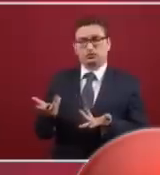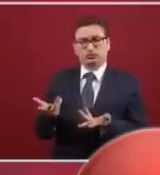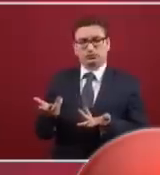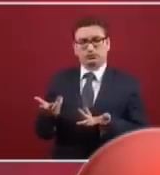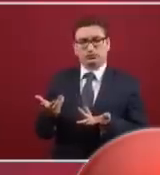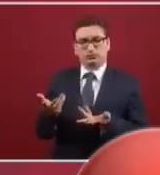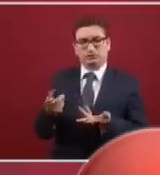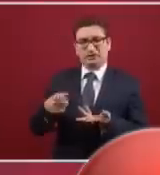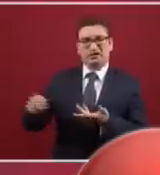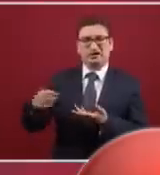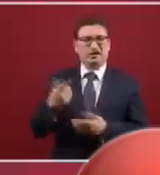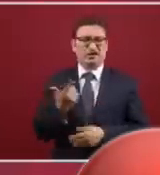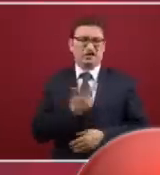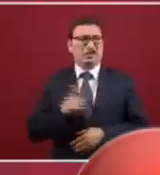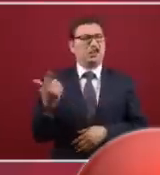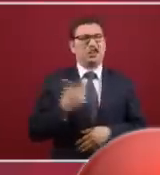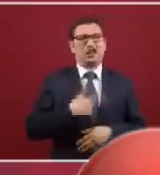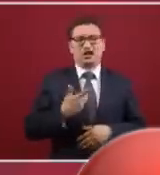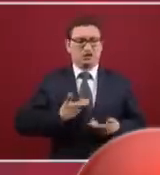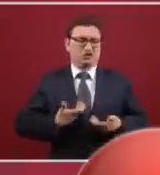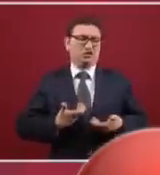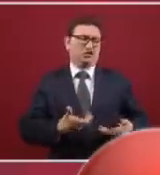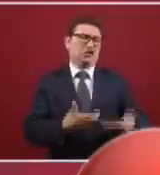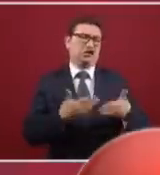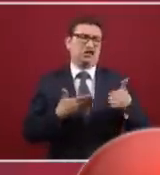que se indisciplina y que toma las calles.